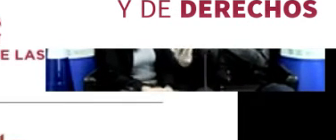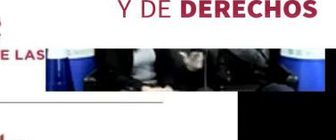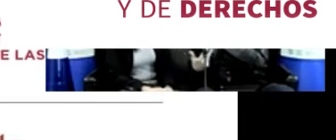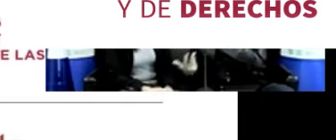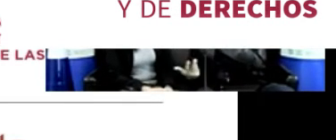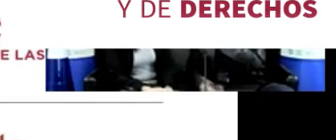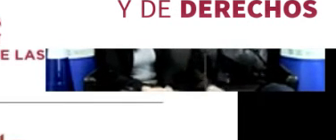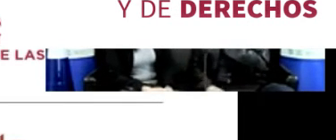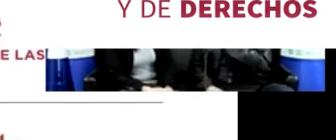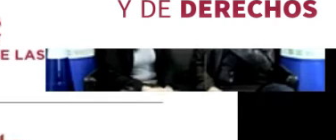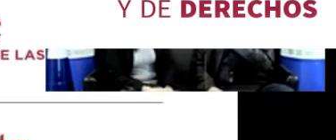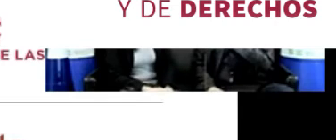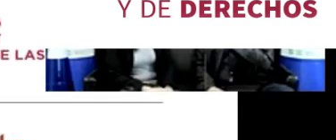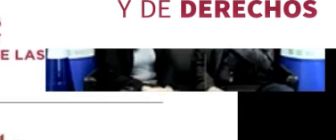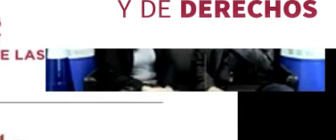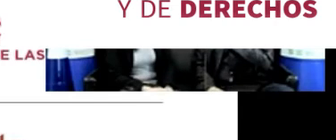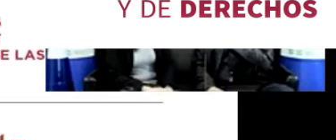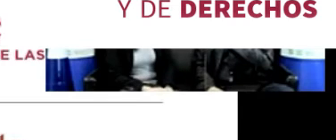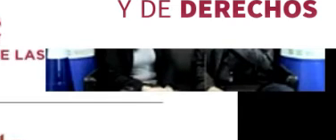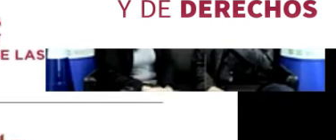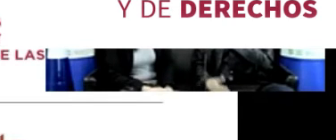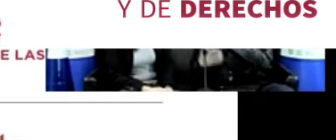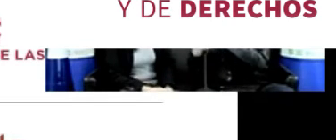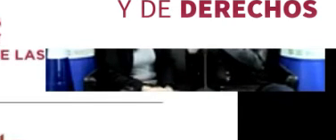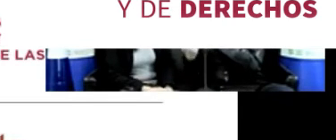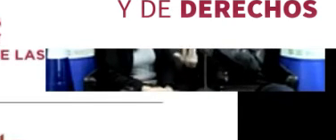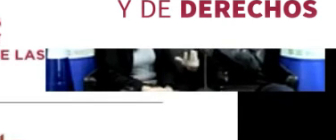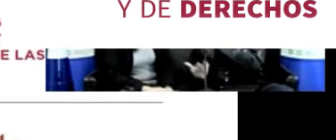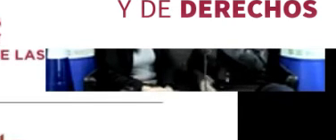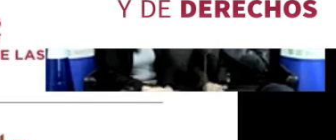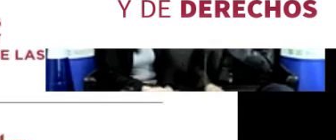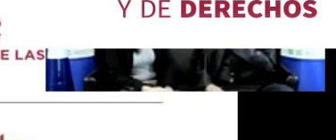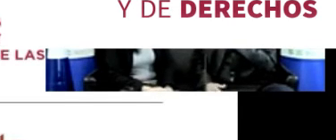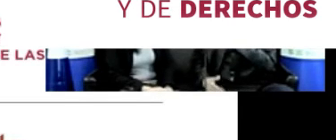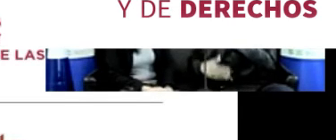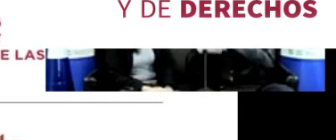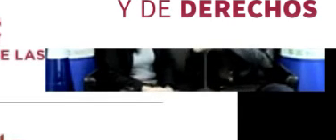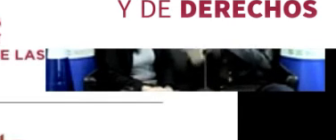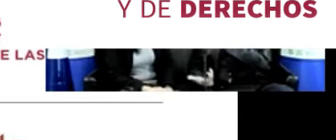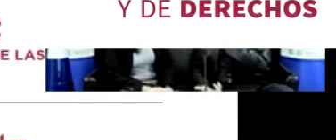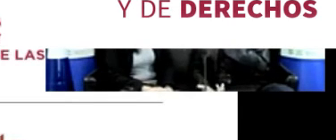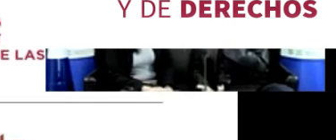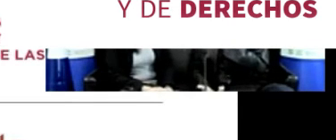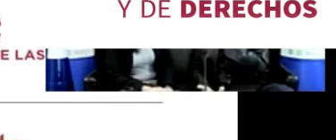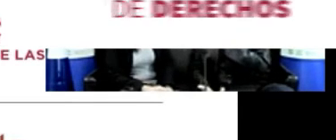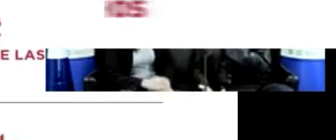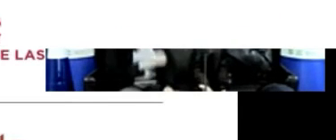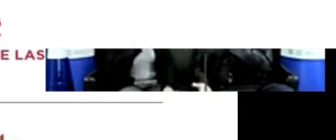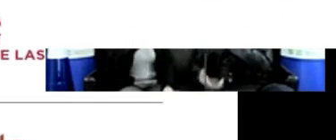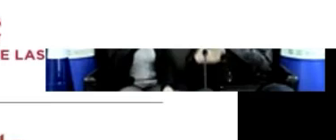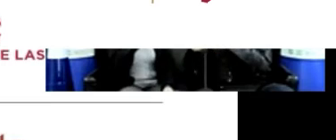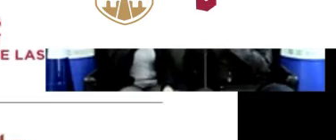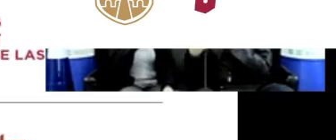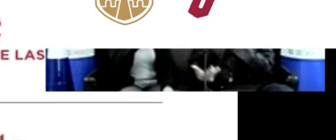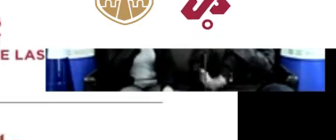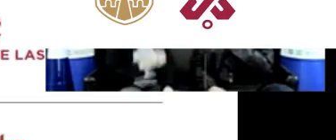las habilidades que más bien las competencias, porque bueno, hay que tener la información, pero